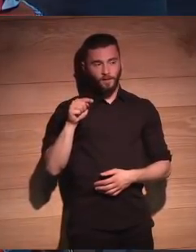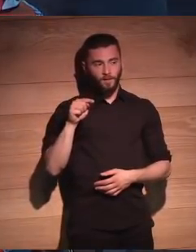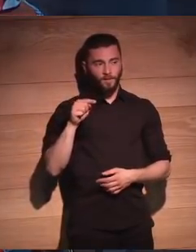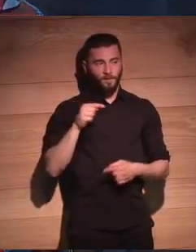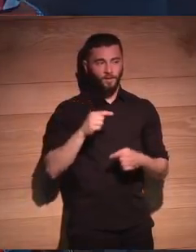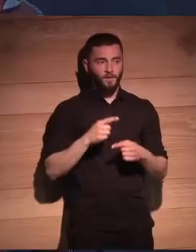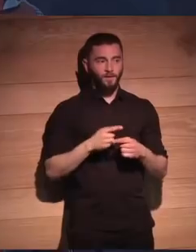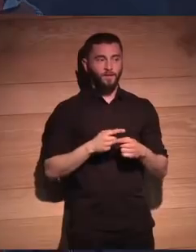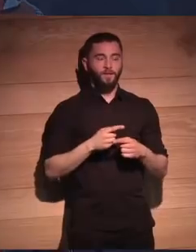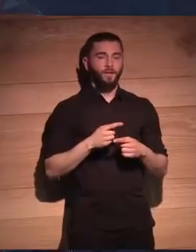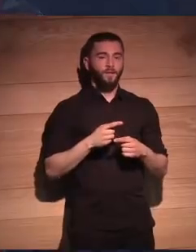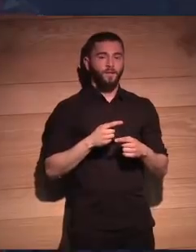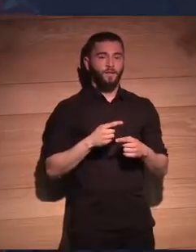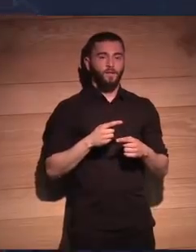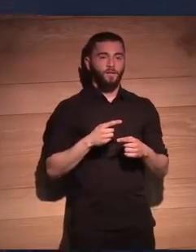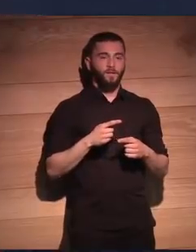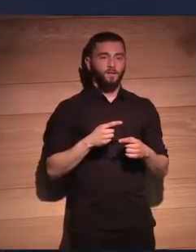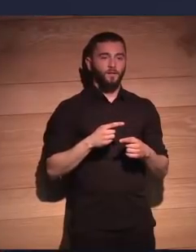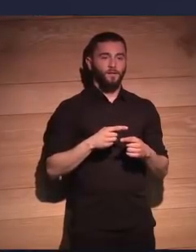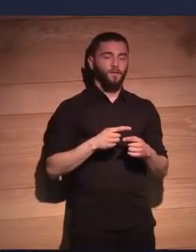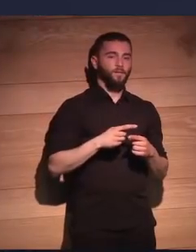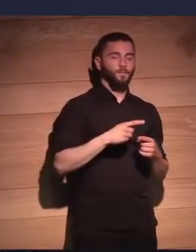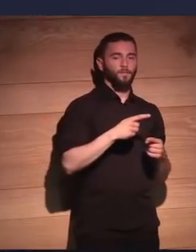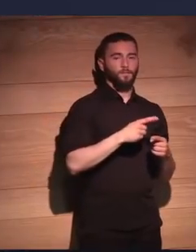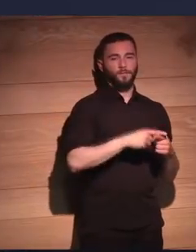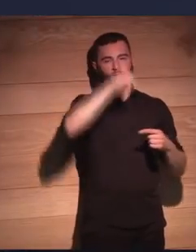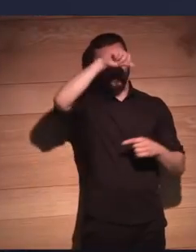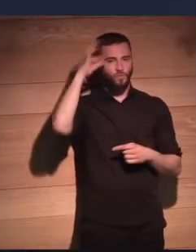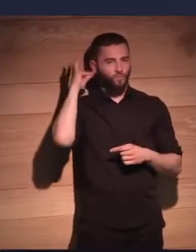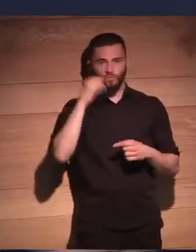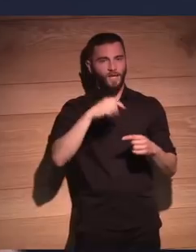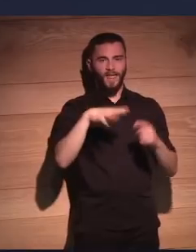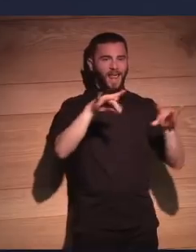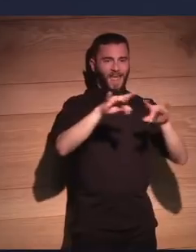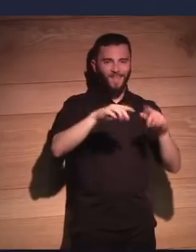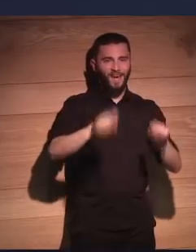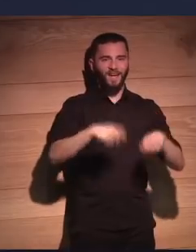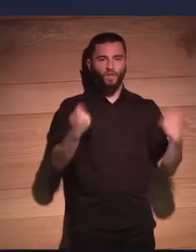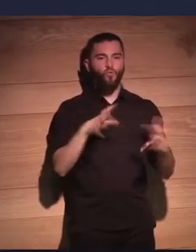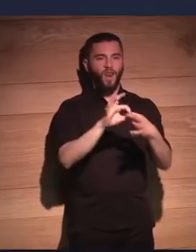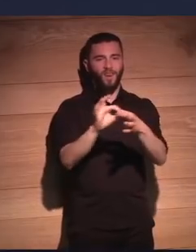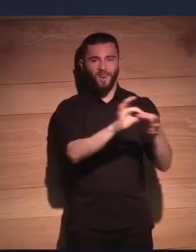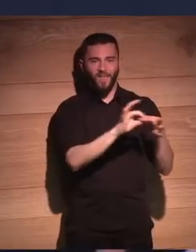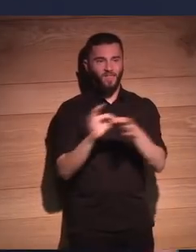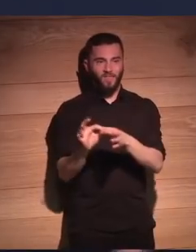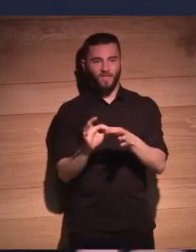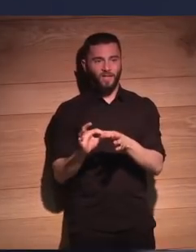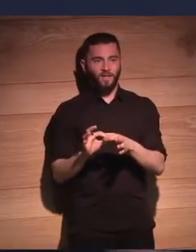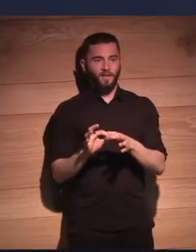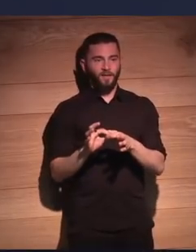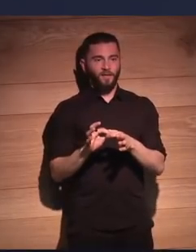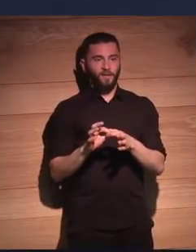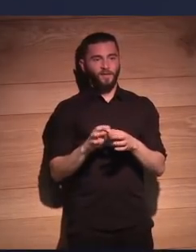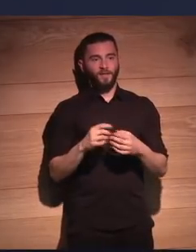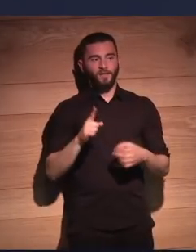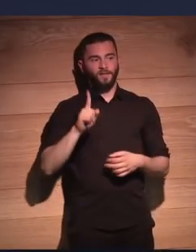linkeada, ¿no? a la tierra, a la naturaleza, todo eso en contraposición con el cemento